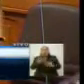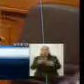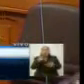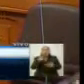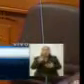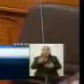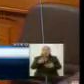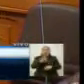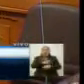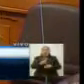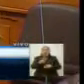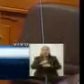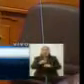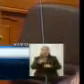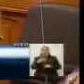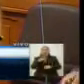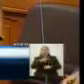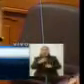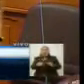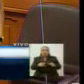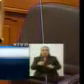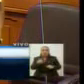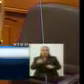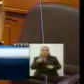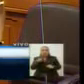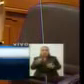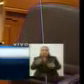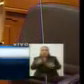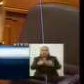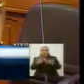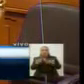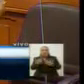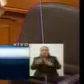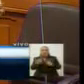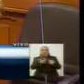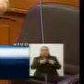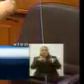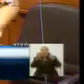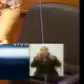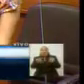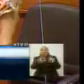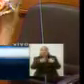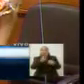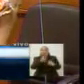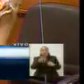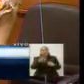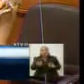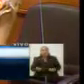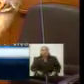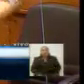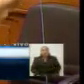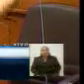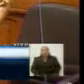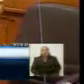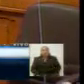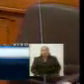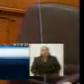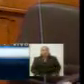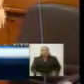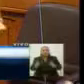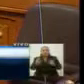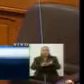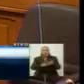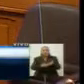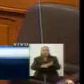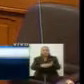el desarrollo de un gobierno local y otra cosa que le quieran endilgar una responsabilidad que no le corresponde. Materia tributaria es el